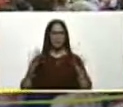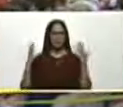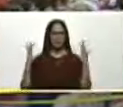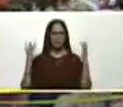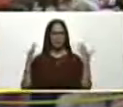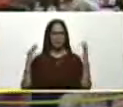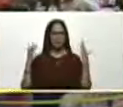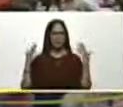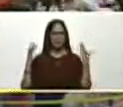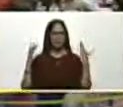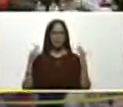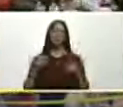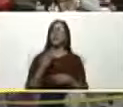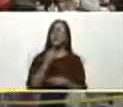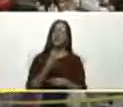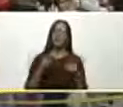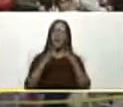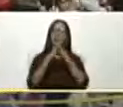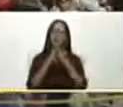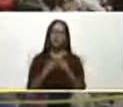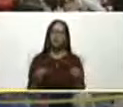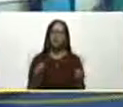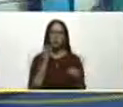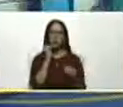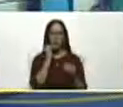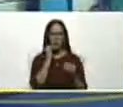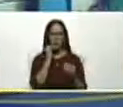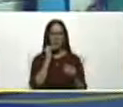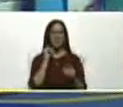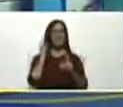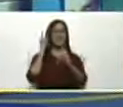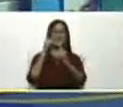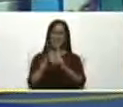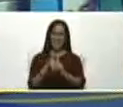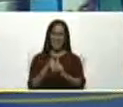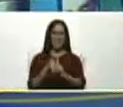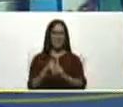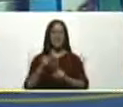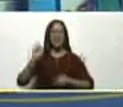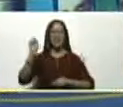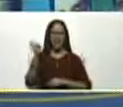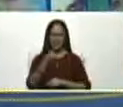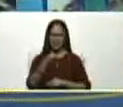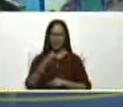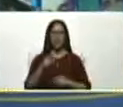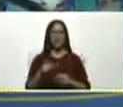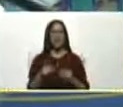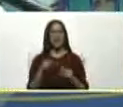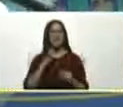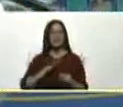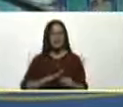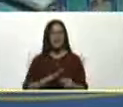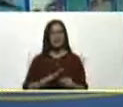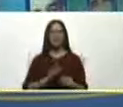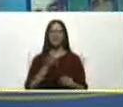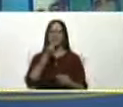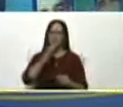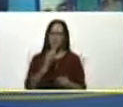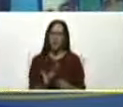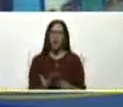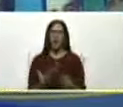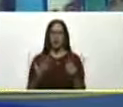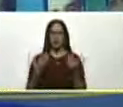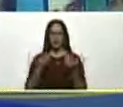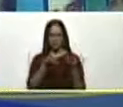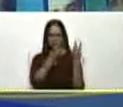Y les digo a todas las generaciones, desde la generación genial, están quedando en buenas manos